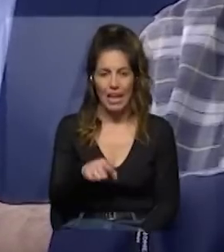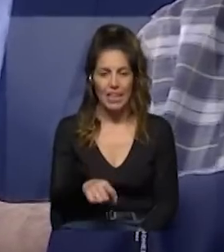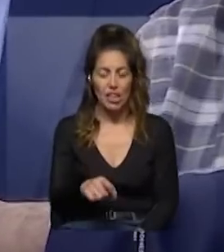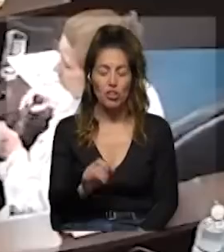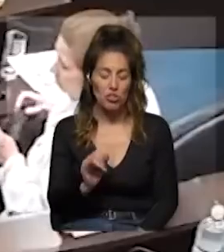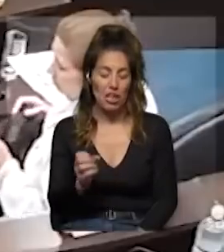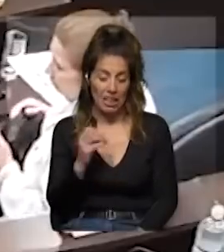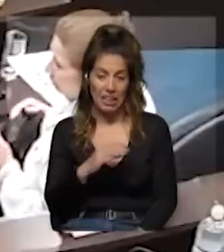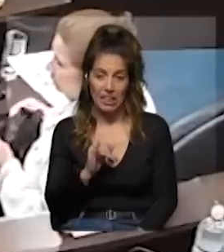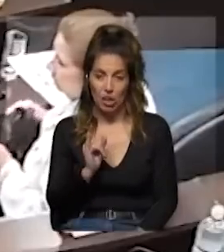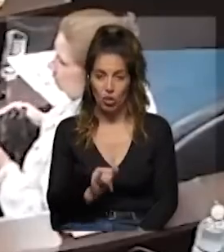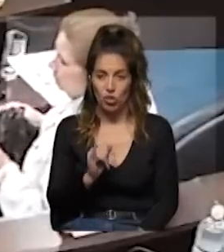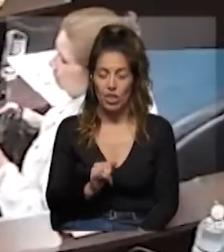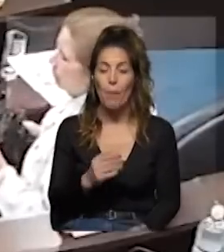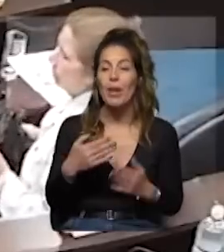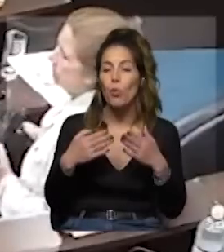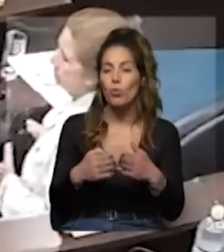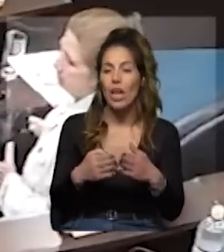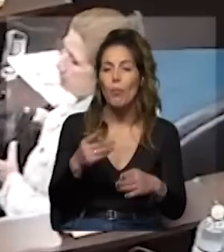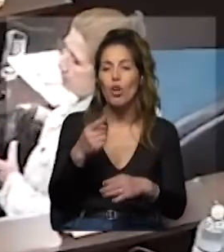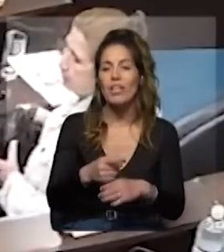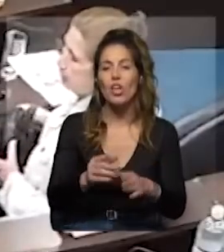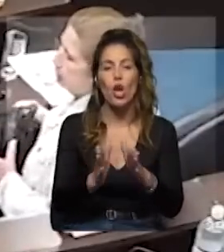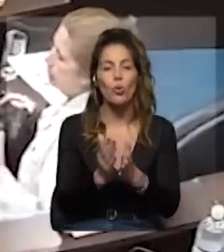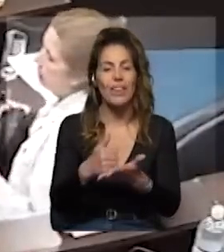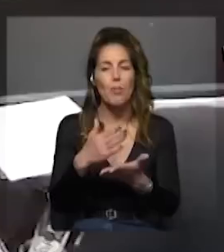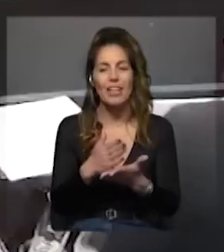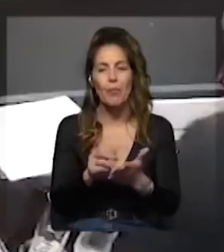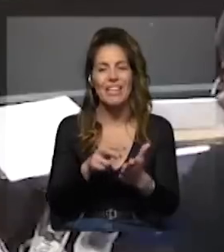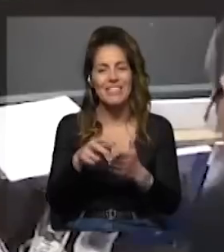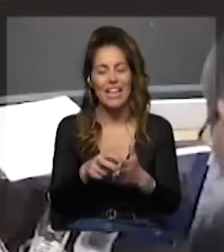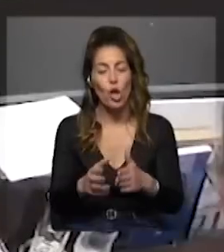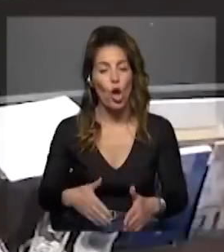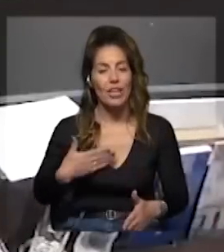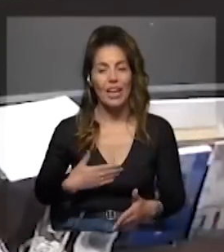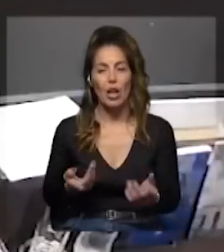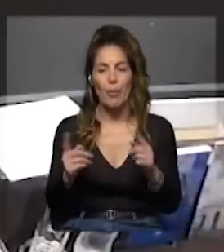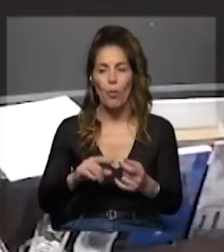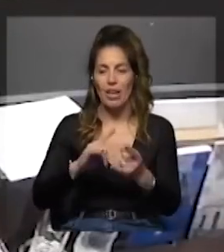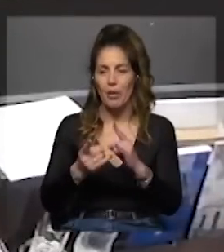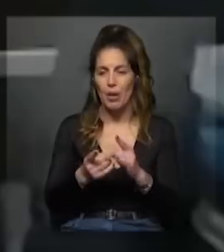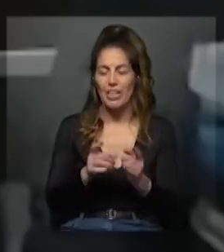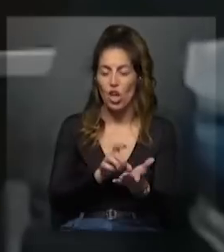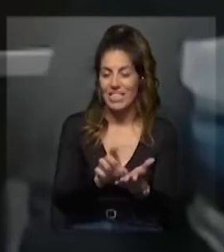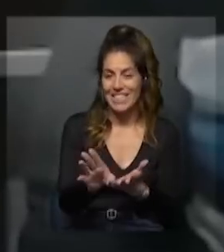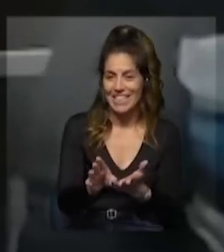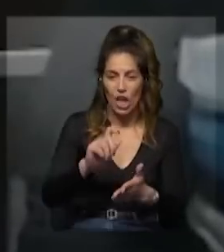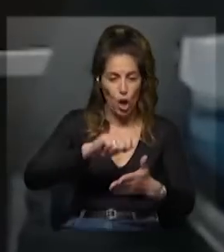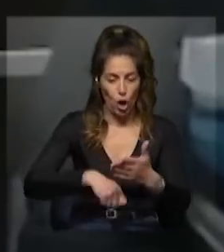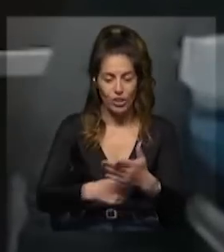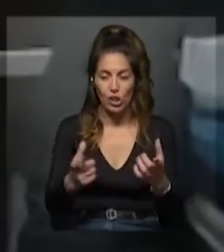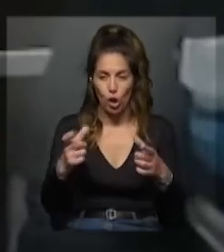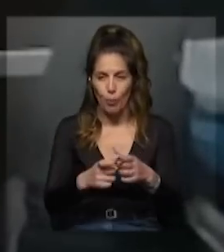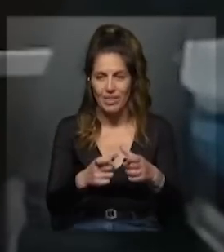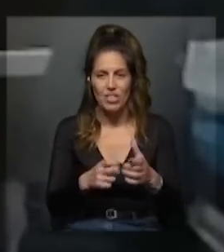autocrítica consultado por la resolución de la junta departamental de salto que reclama al igual que el parlamento nacional el cese inmediato de los contratos en la comisión